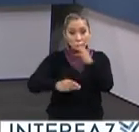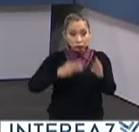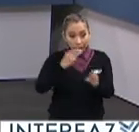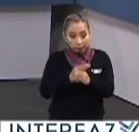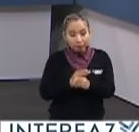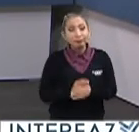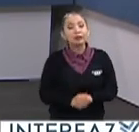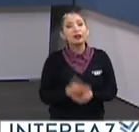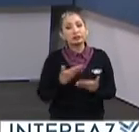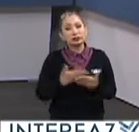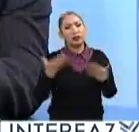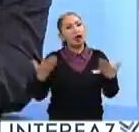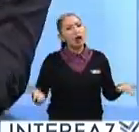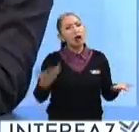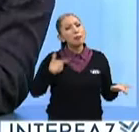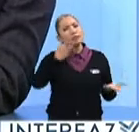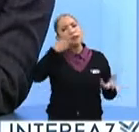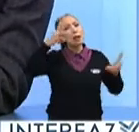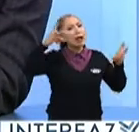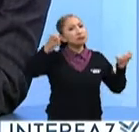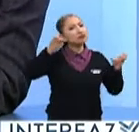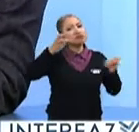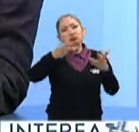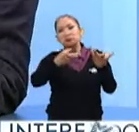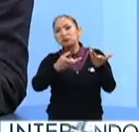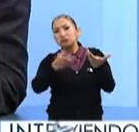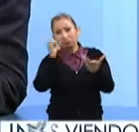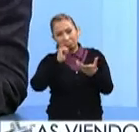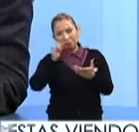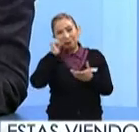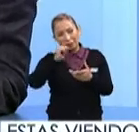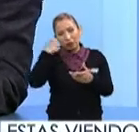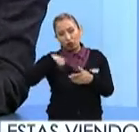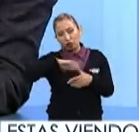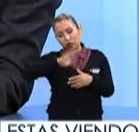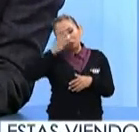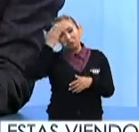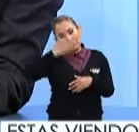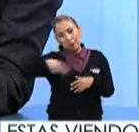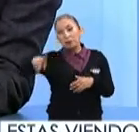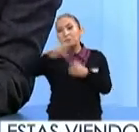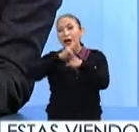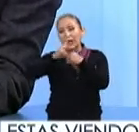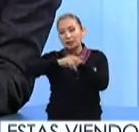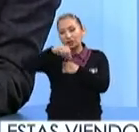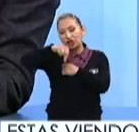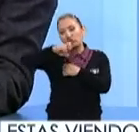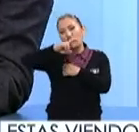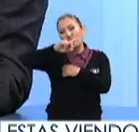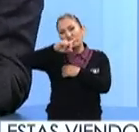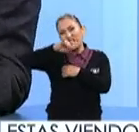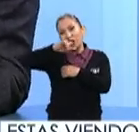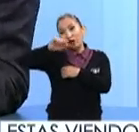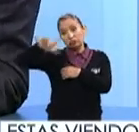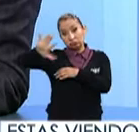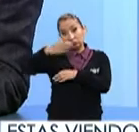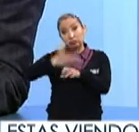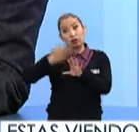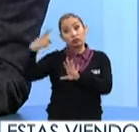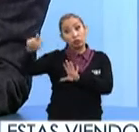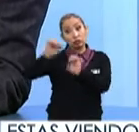mundo. Y ahora nos vamos a hablar de algo que creo que siempre hemos reconocido de los países nórdicos, que es además